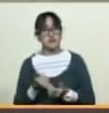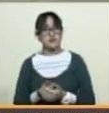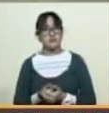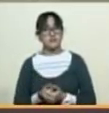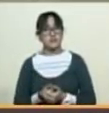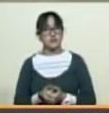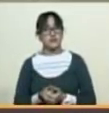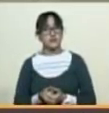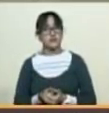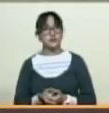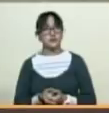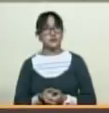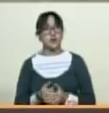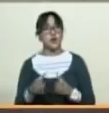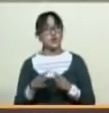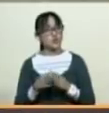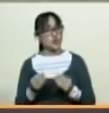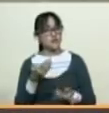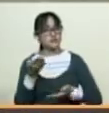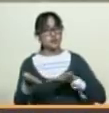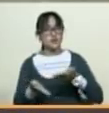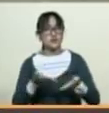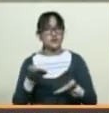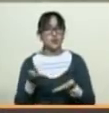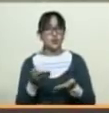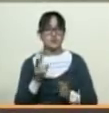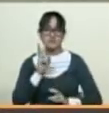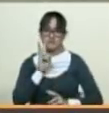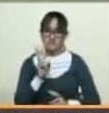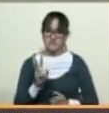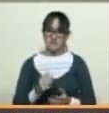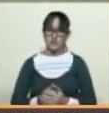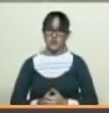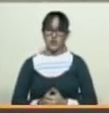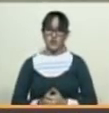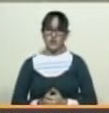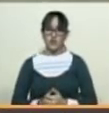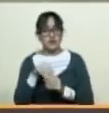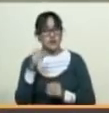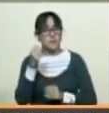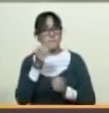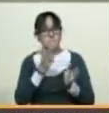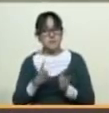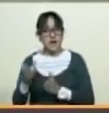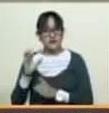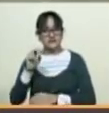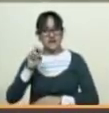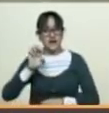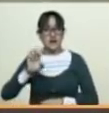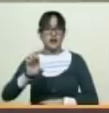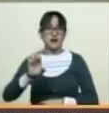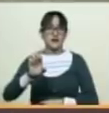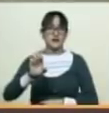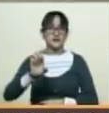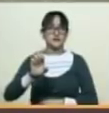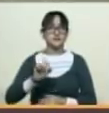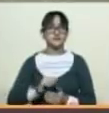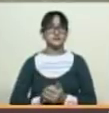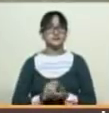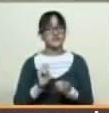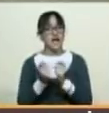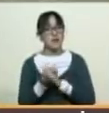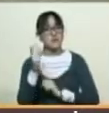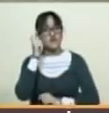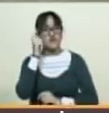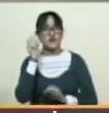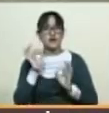hemos considerado todas las solicitudes, las vimos. Ahora, no está el Consejo Nacional Electoral cambio